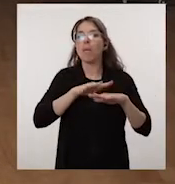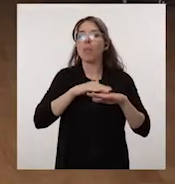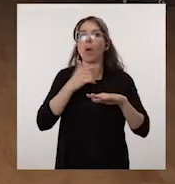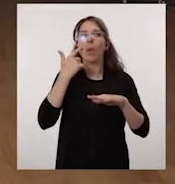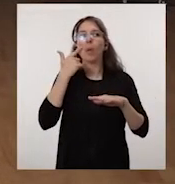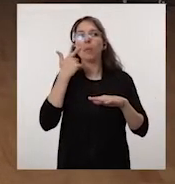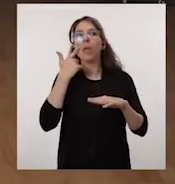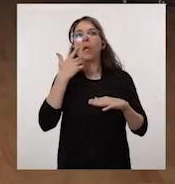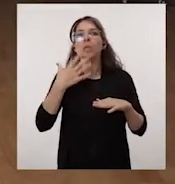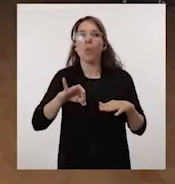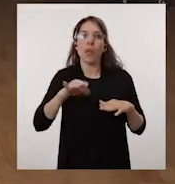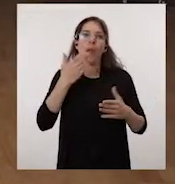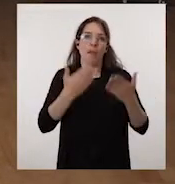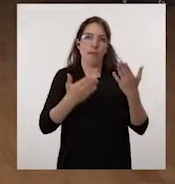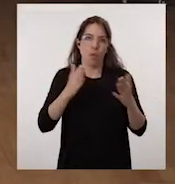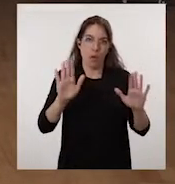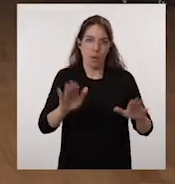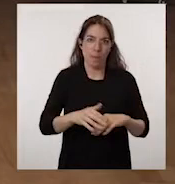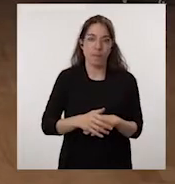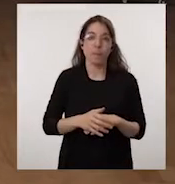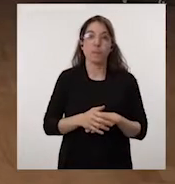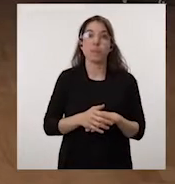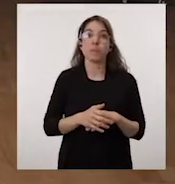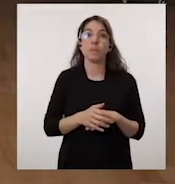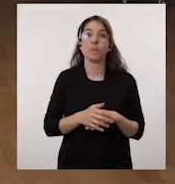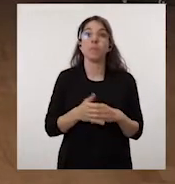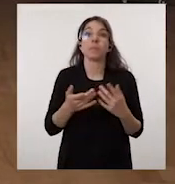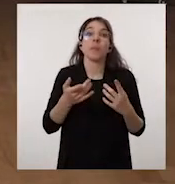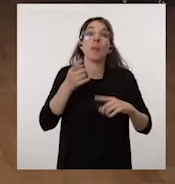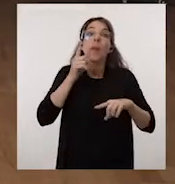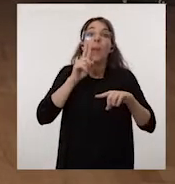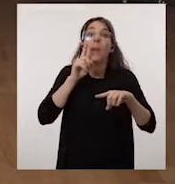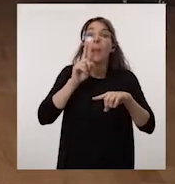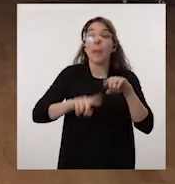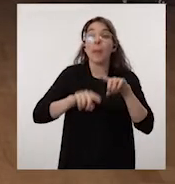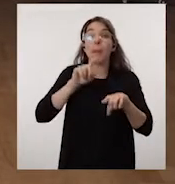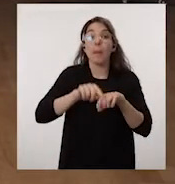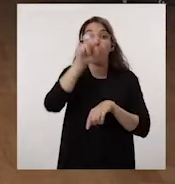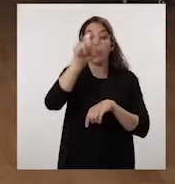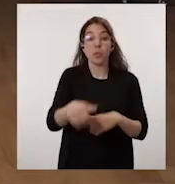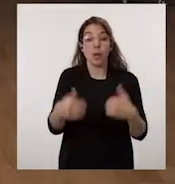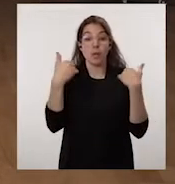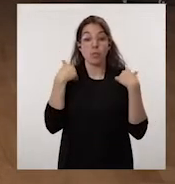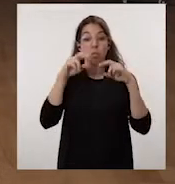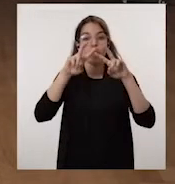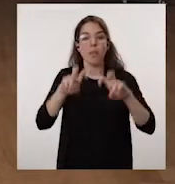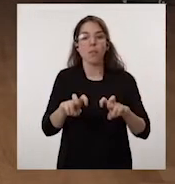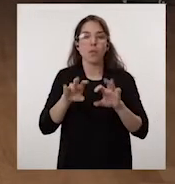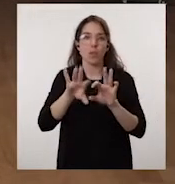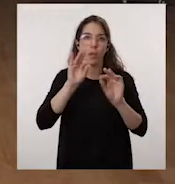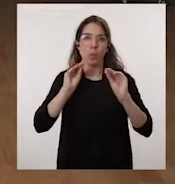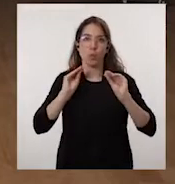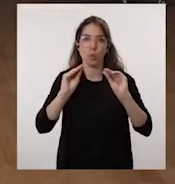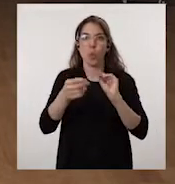se hace esa evaluación no de esa posibilidad en todo caso bueno pues esto quedará a criterio del responsable de la